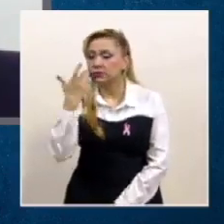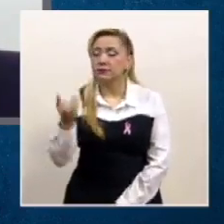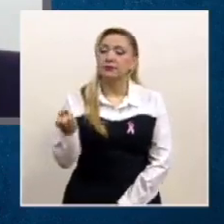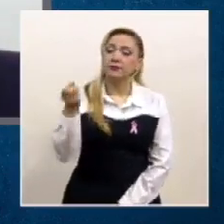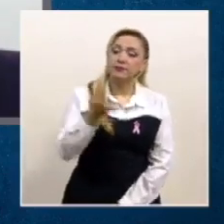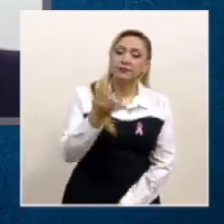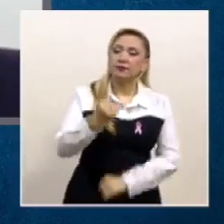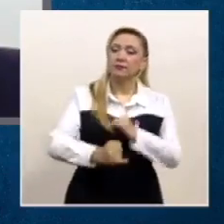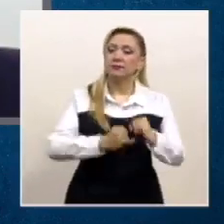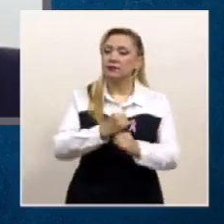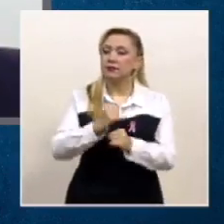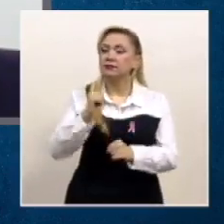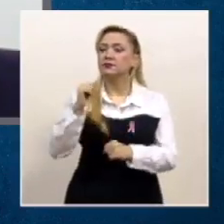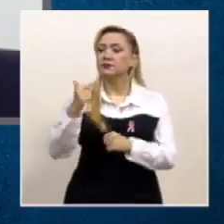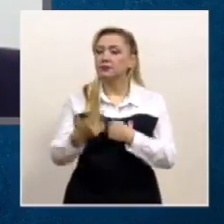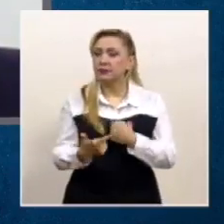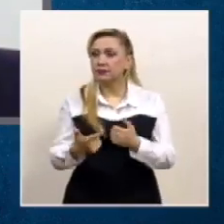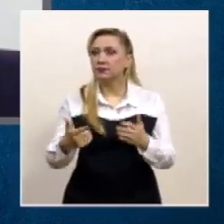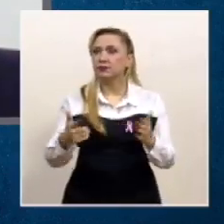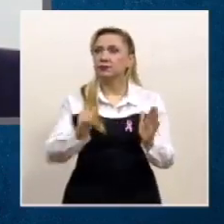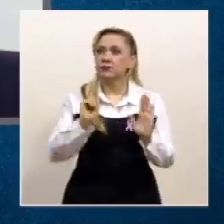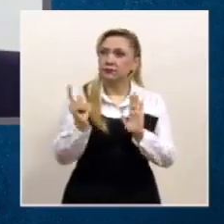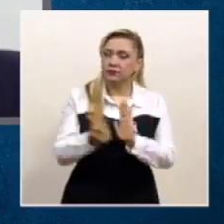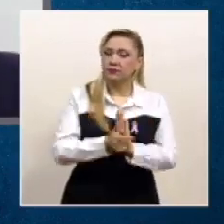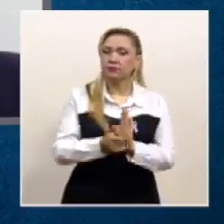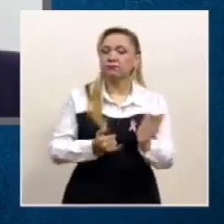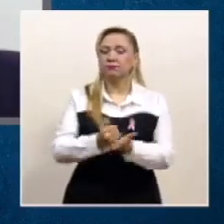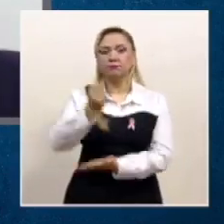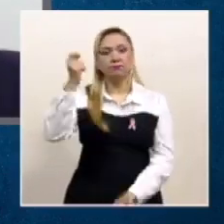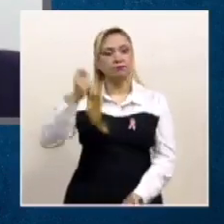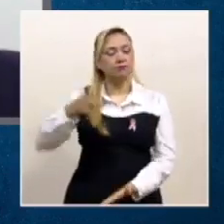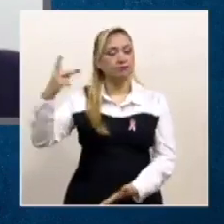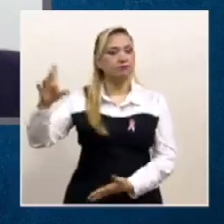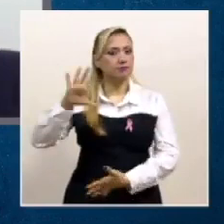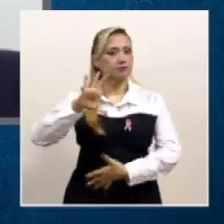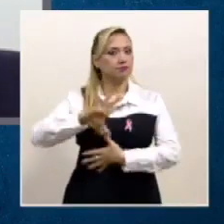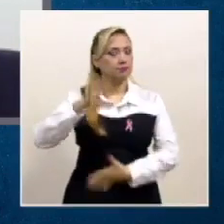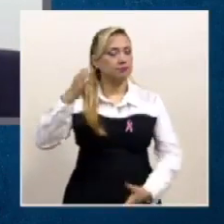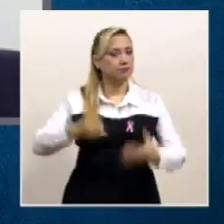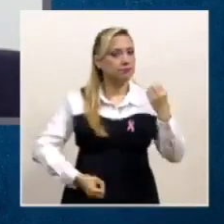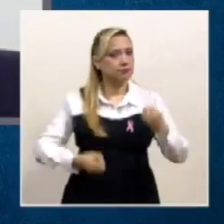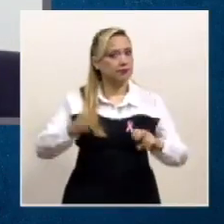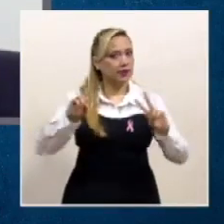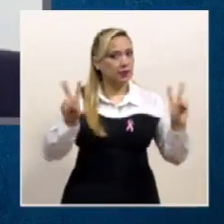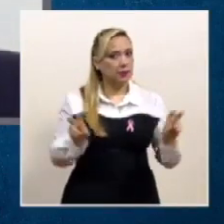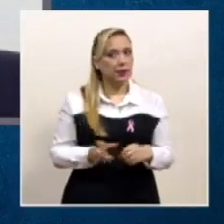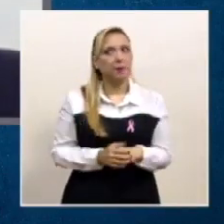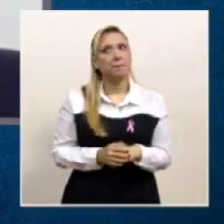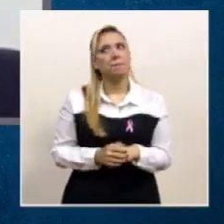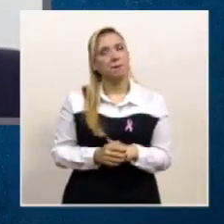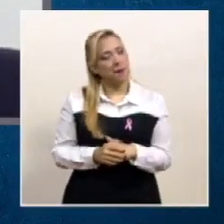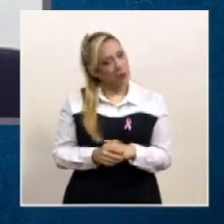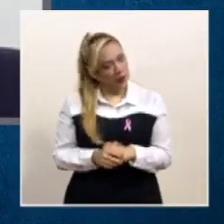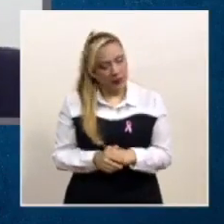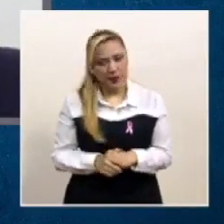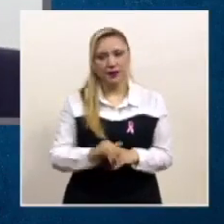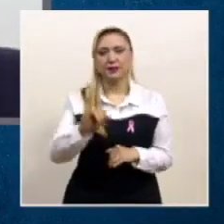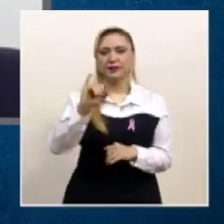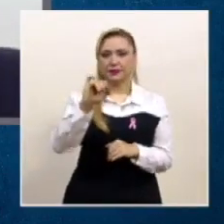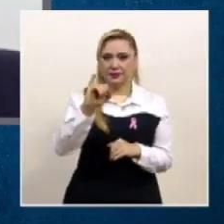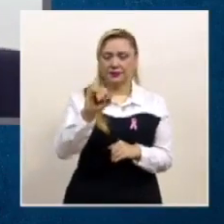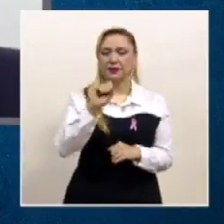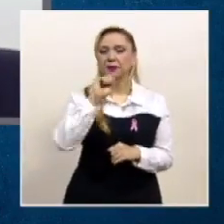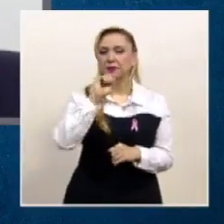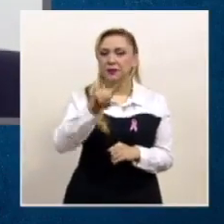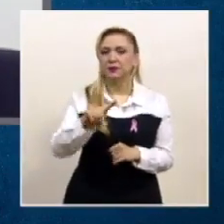estándar internacional o sentencia de la Corte Interamericana sobre este tema? Sí, y bueno, desde luego, sumado a los